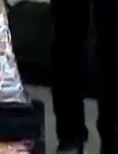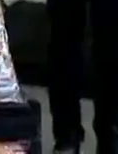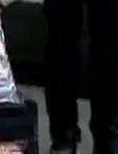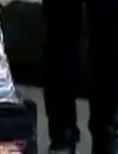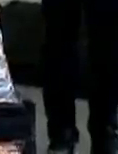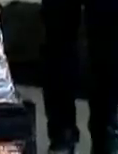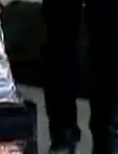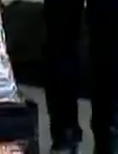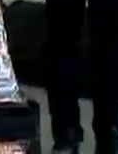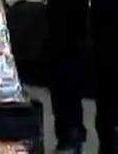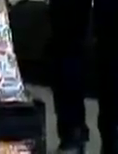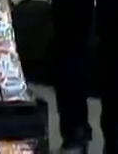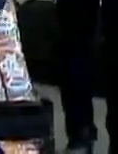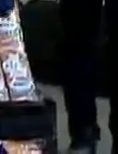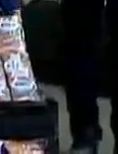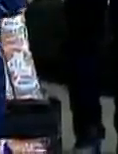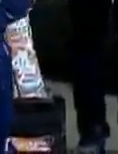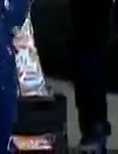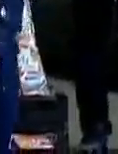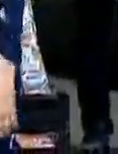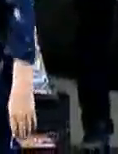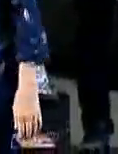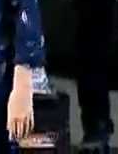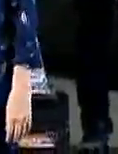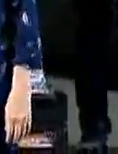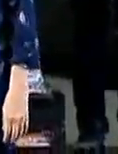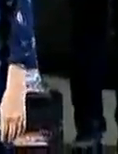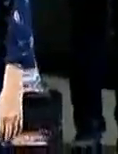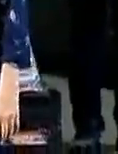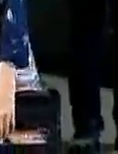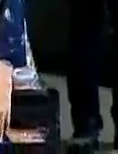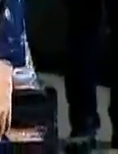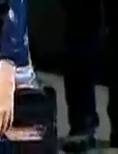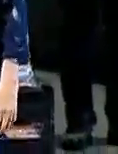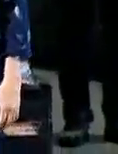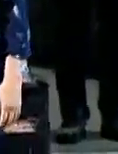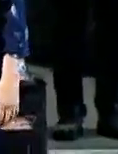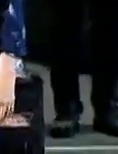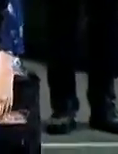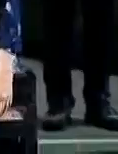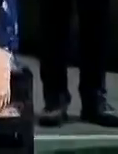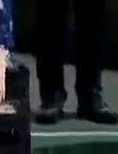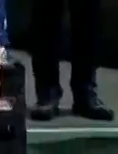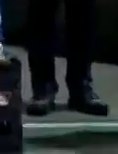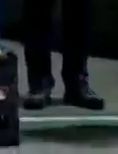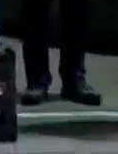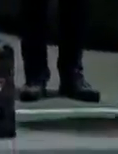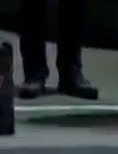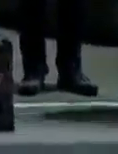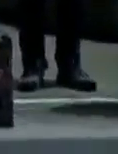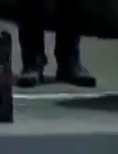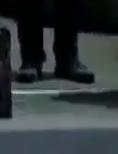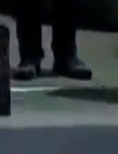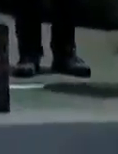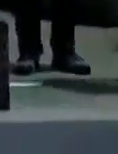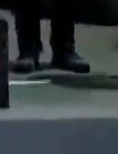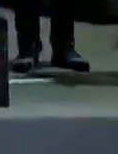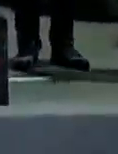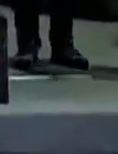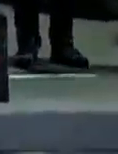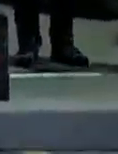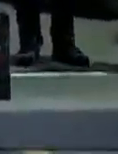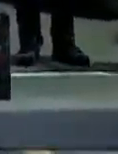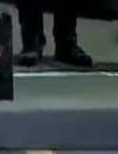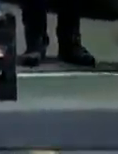con mucho calor y mucha gente cuando una gaita tiene 34